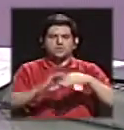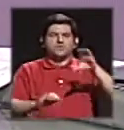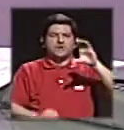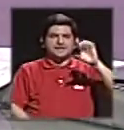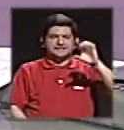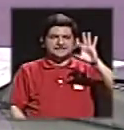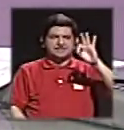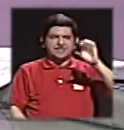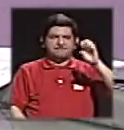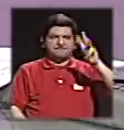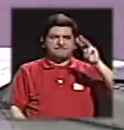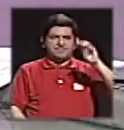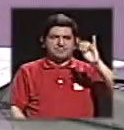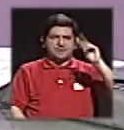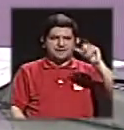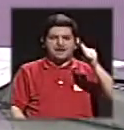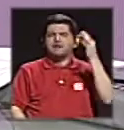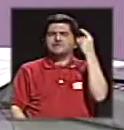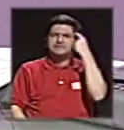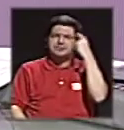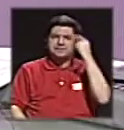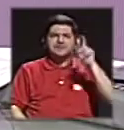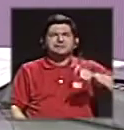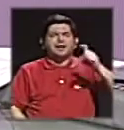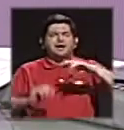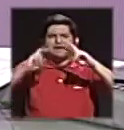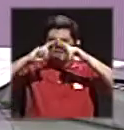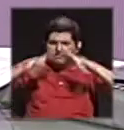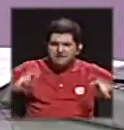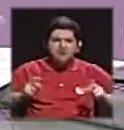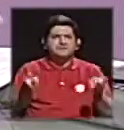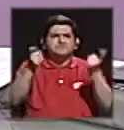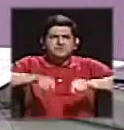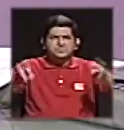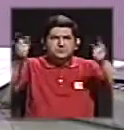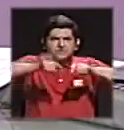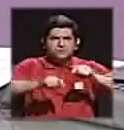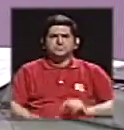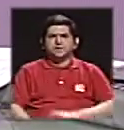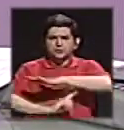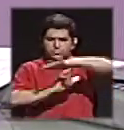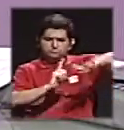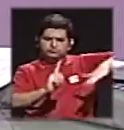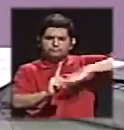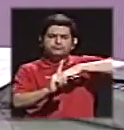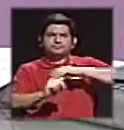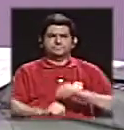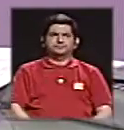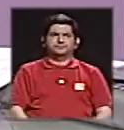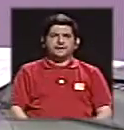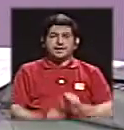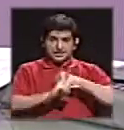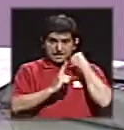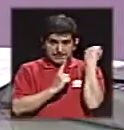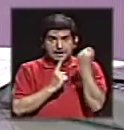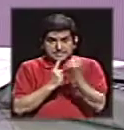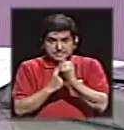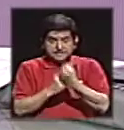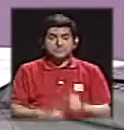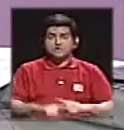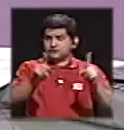Cefémina se piensa en la necesidad de analizar un poco lo que ha sucedido alrededor, ¿verdad? Lo que ha sucedido